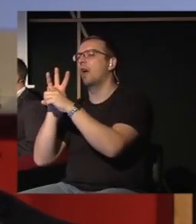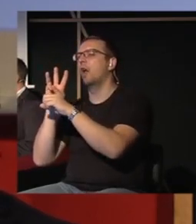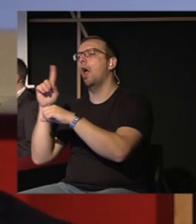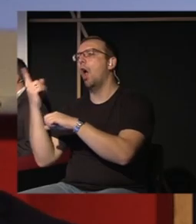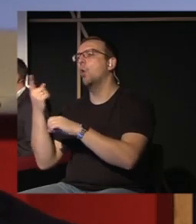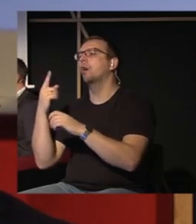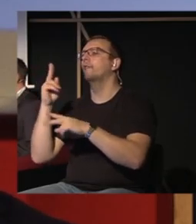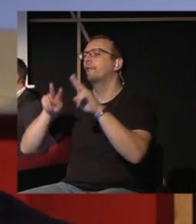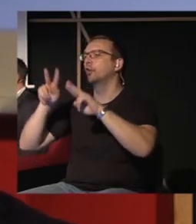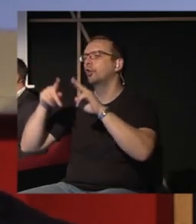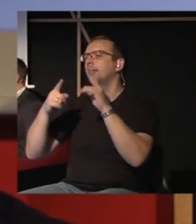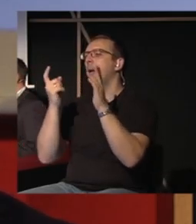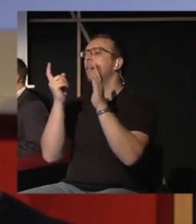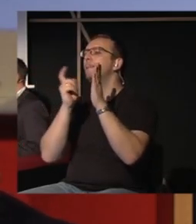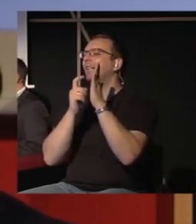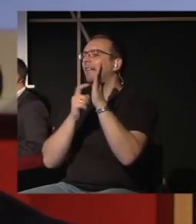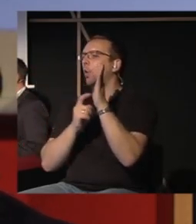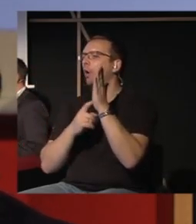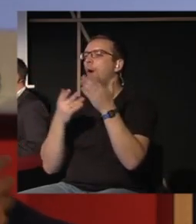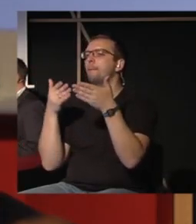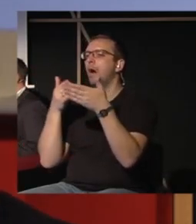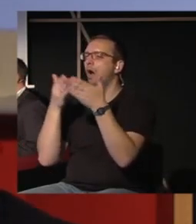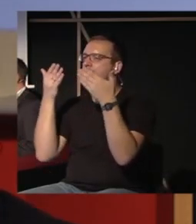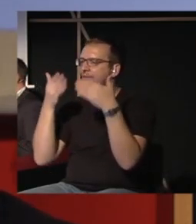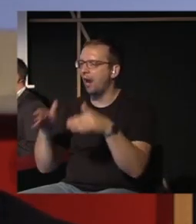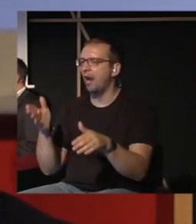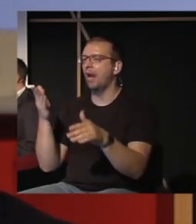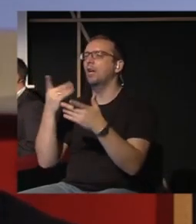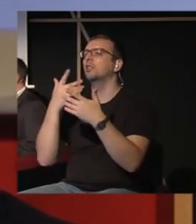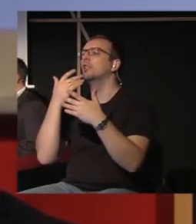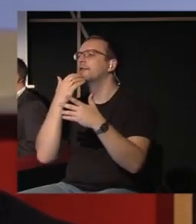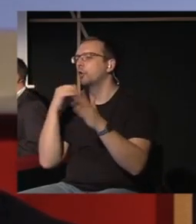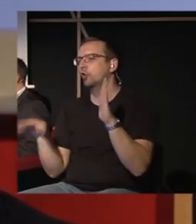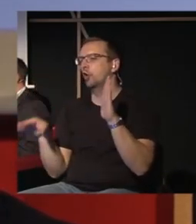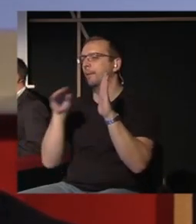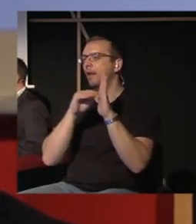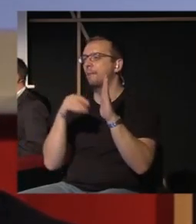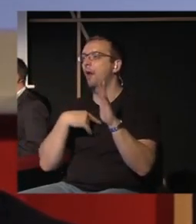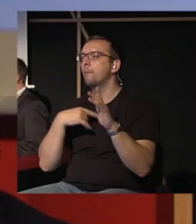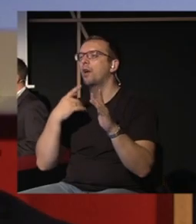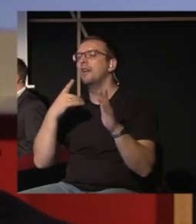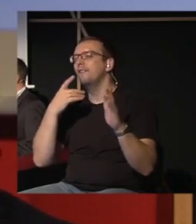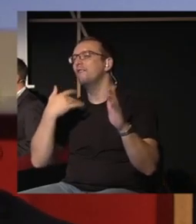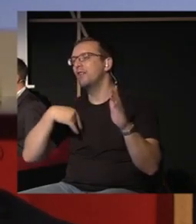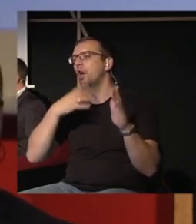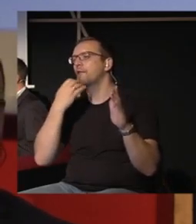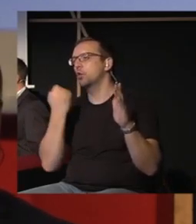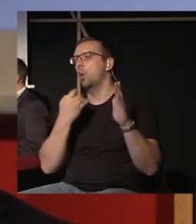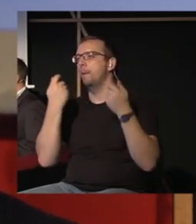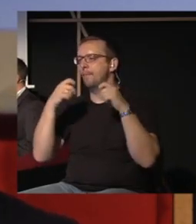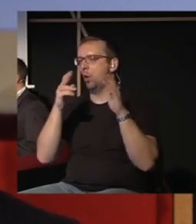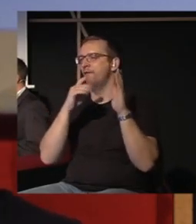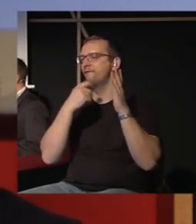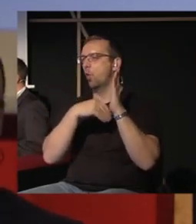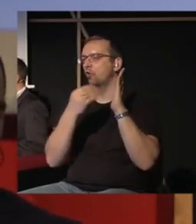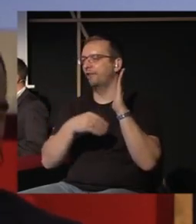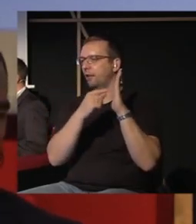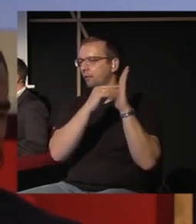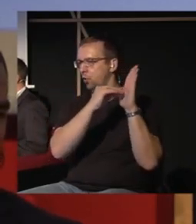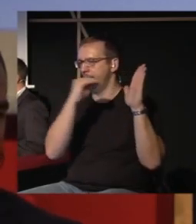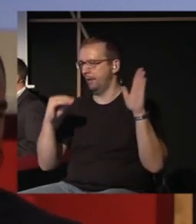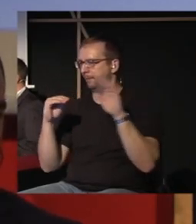futbolístico a llevar a cabo esta medida o obligar al club a que esto hay que hacerlo así. O